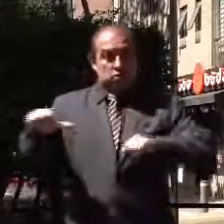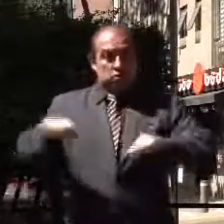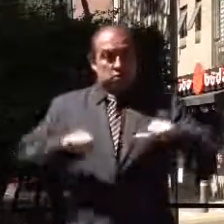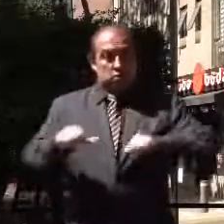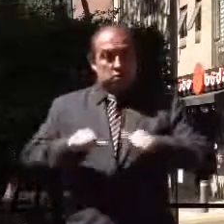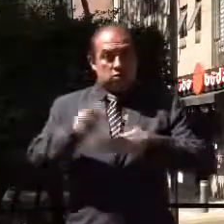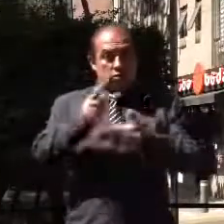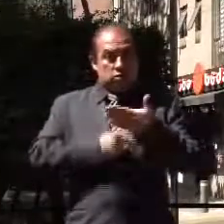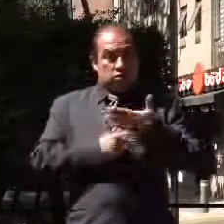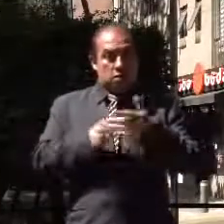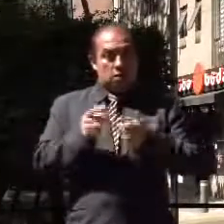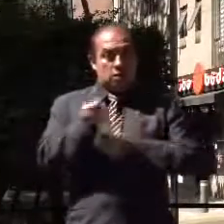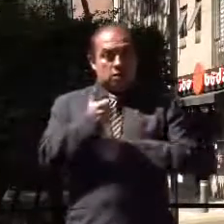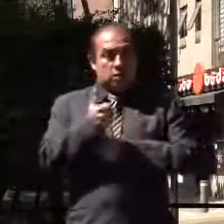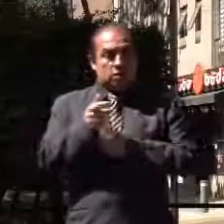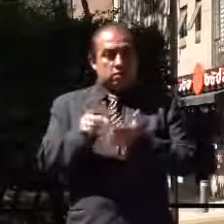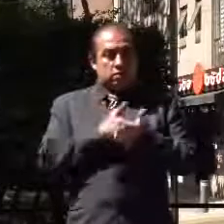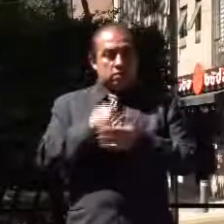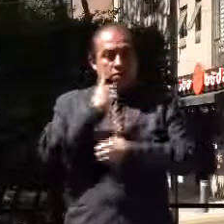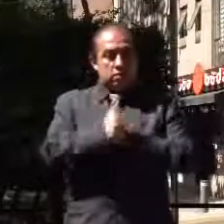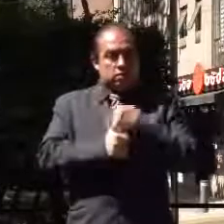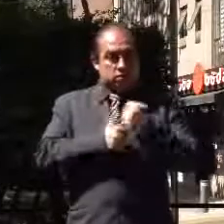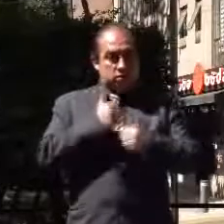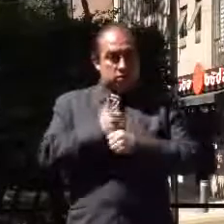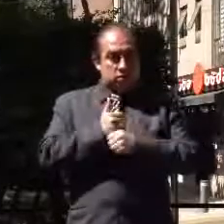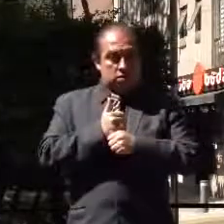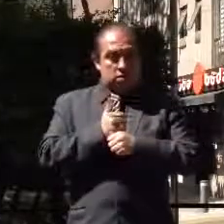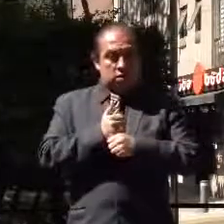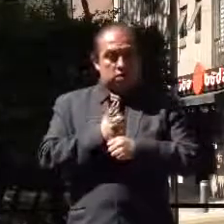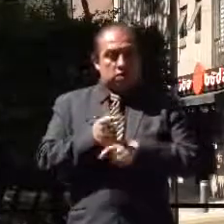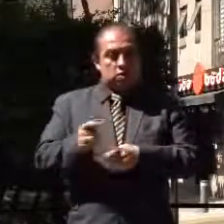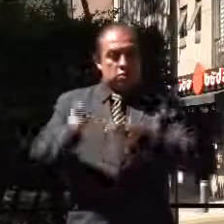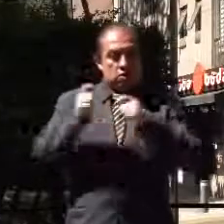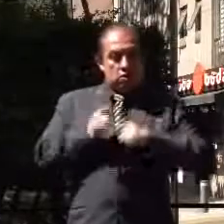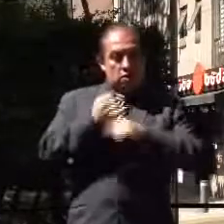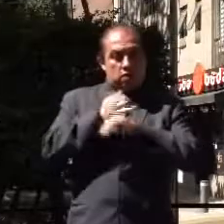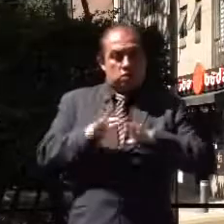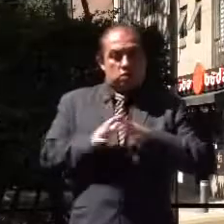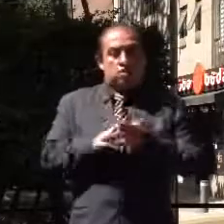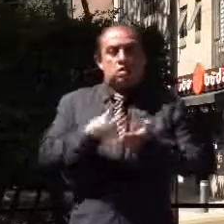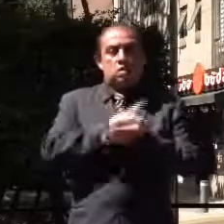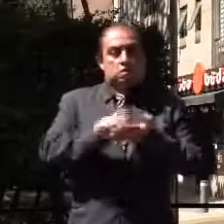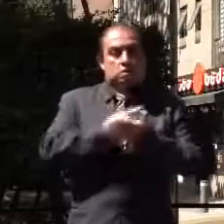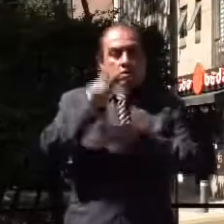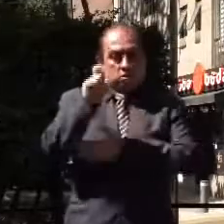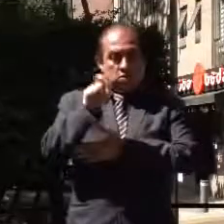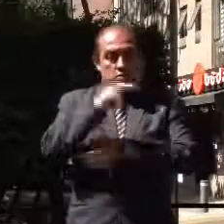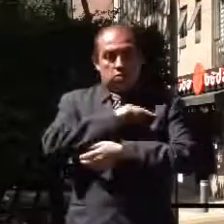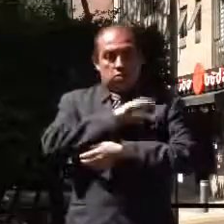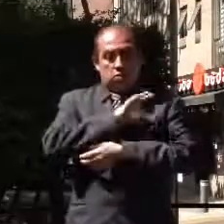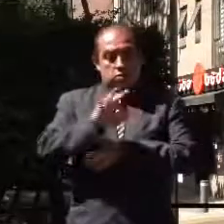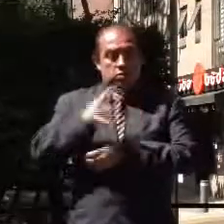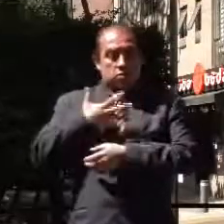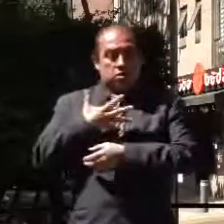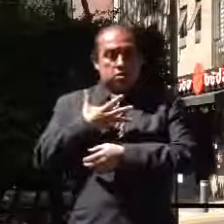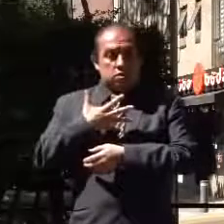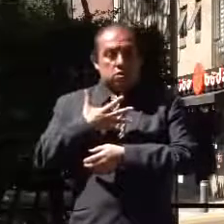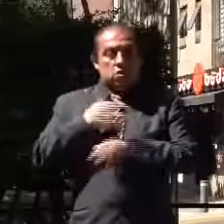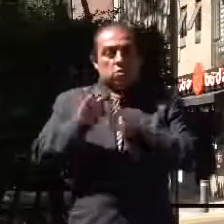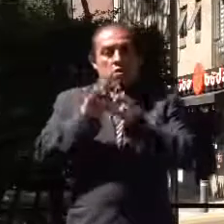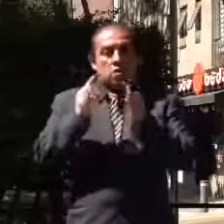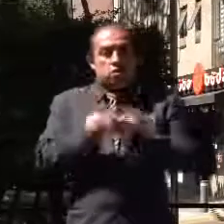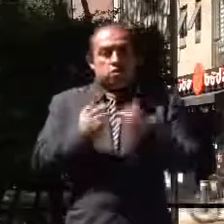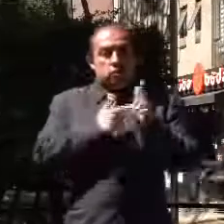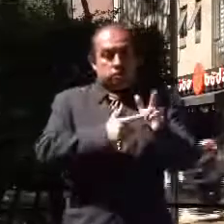programada pocas veces al año la que nos dará información de la calidad del agua. Podremos tenerlo prácticamente en forma